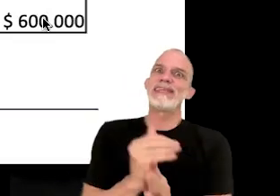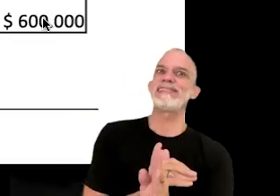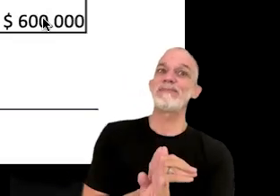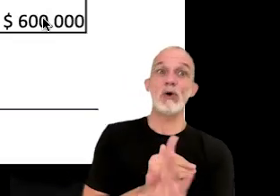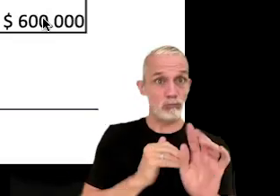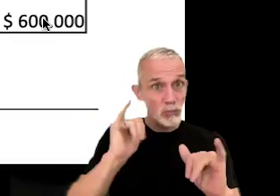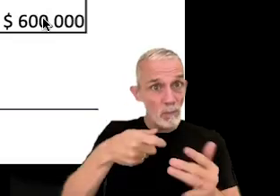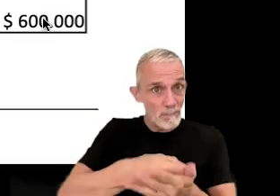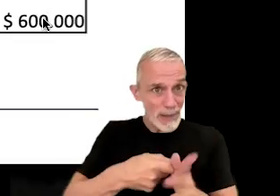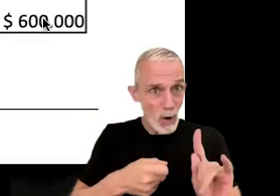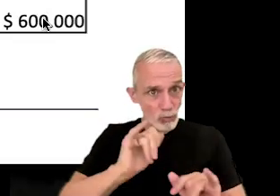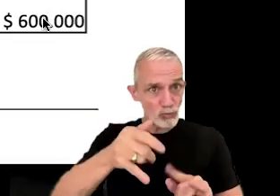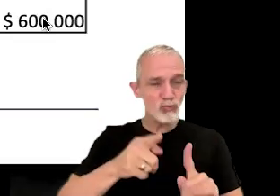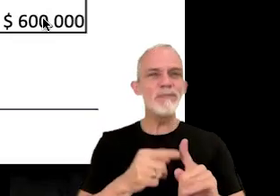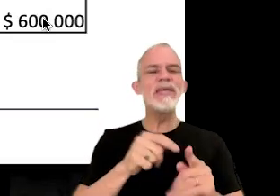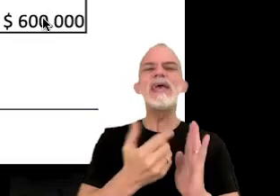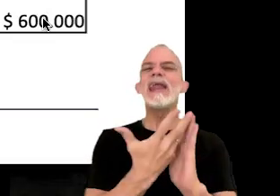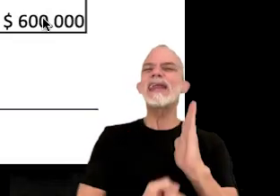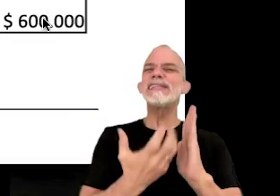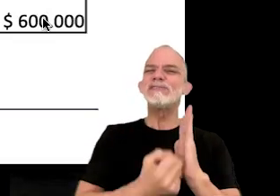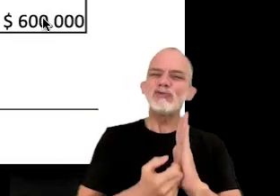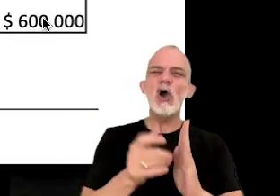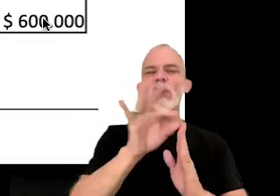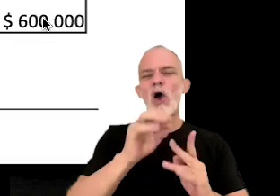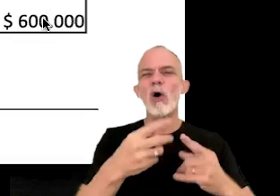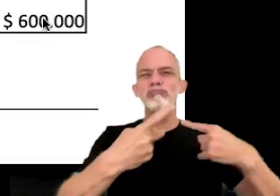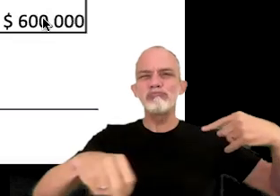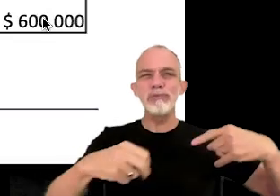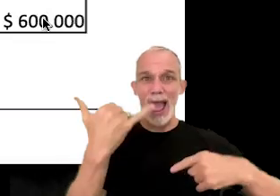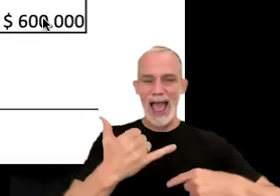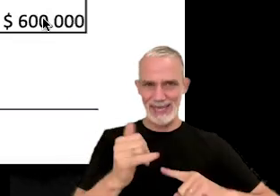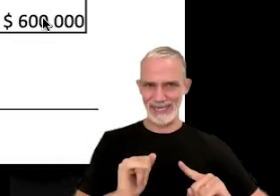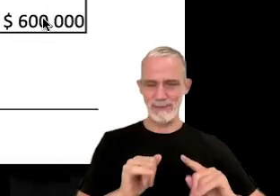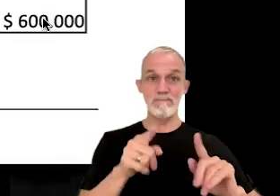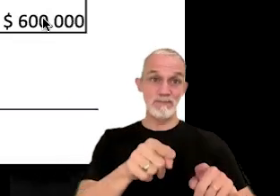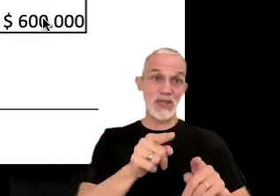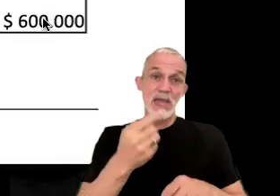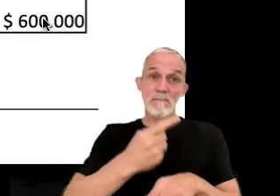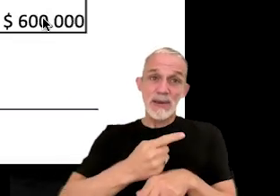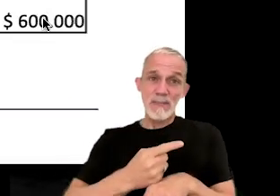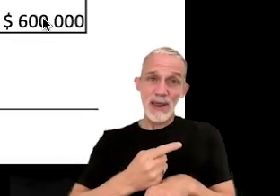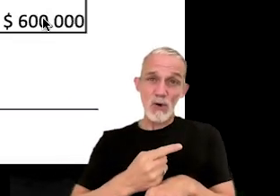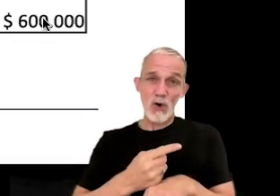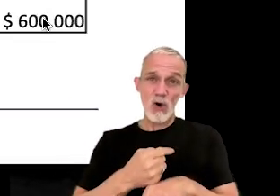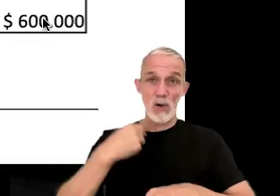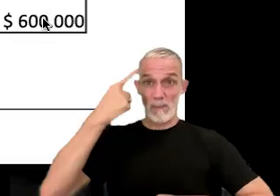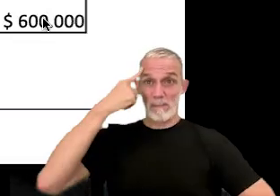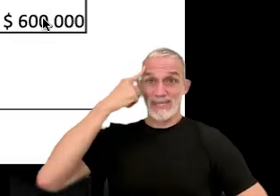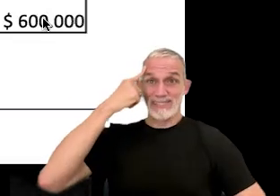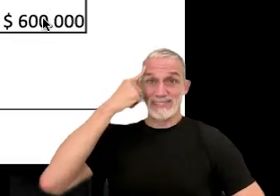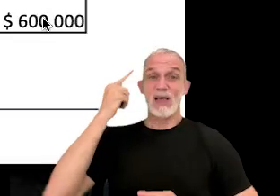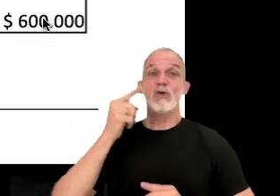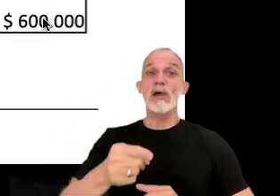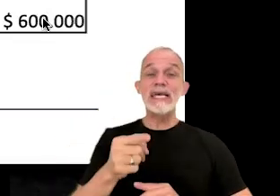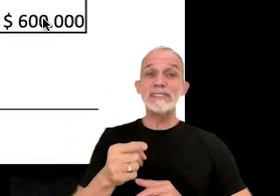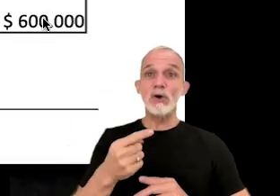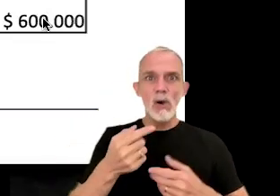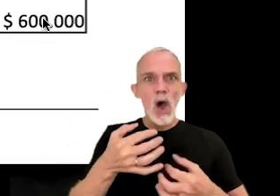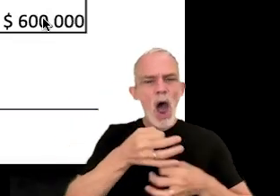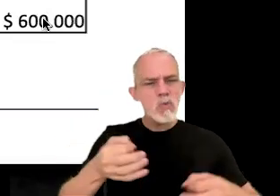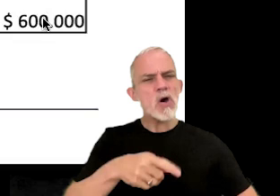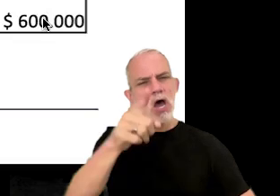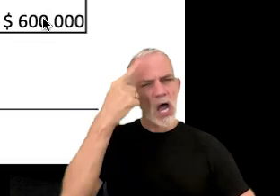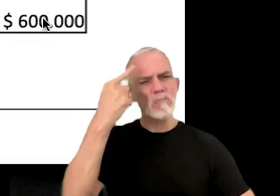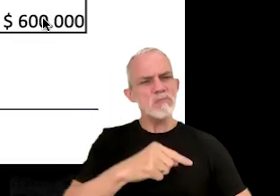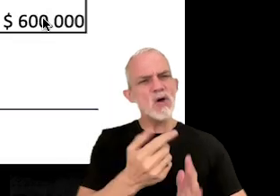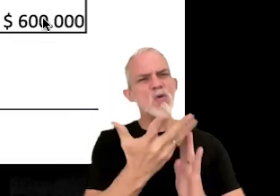efectivamente pagó, y retenciones o percepciones que tuvo. En un primer lugar, imaginando que esto realmente es así, que las